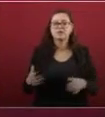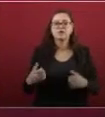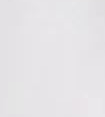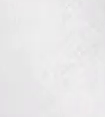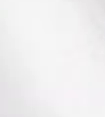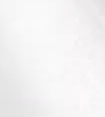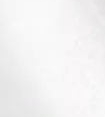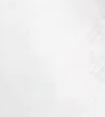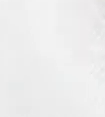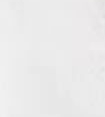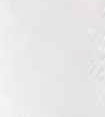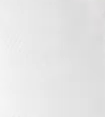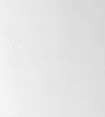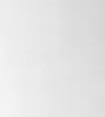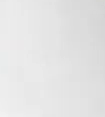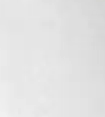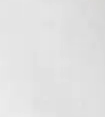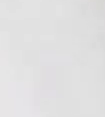frontera